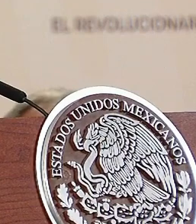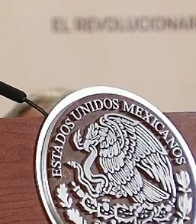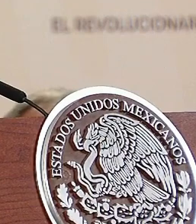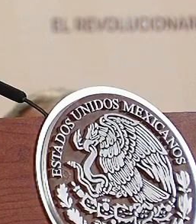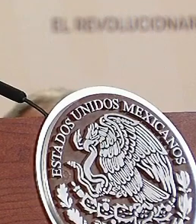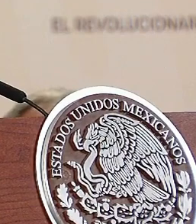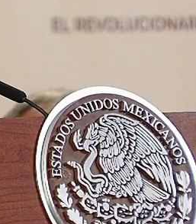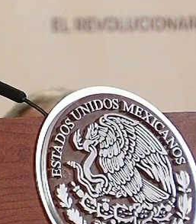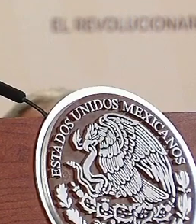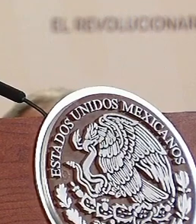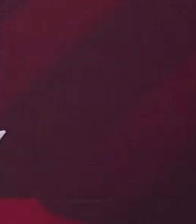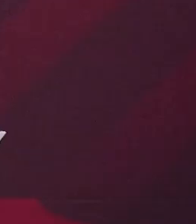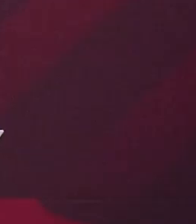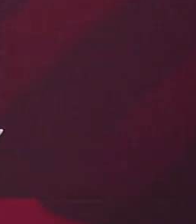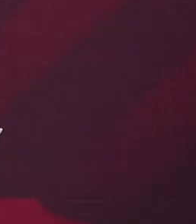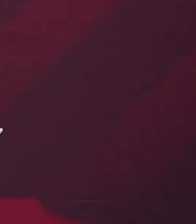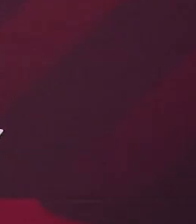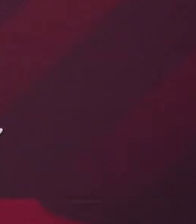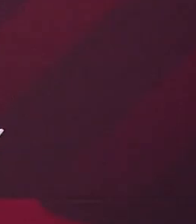y